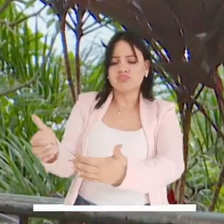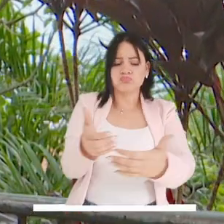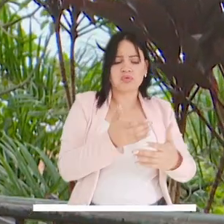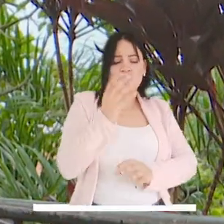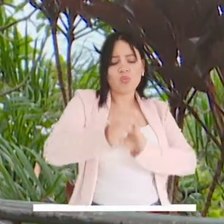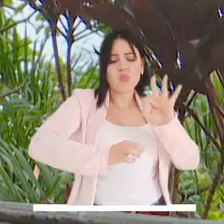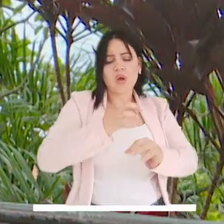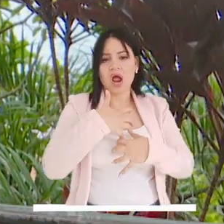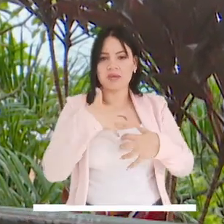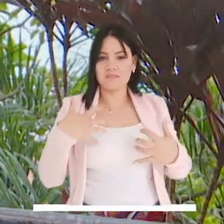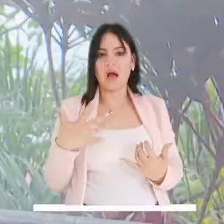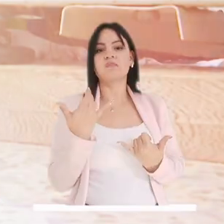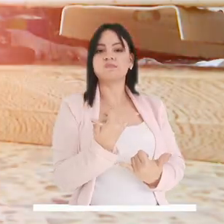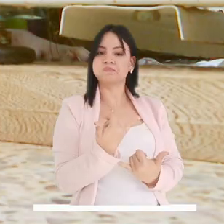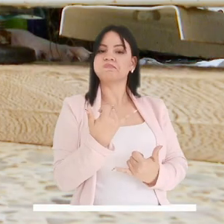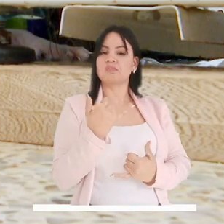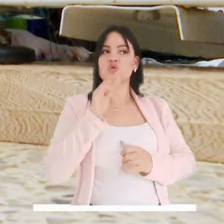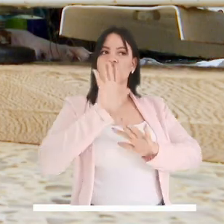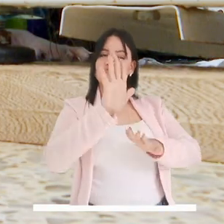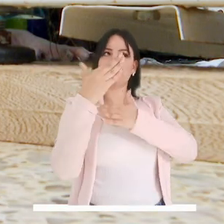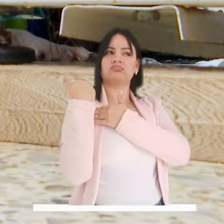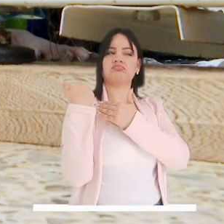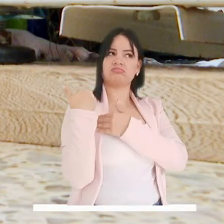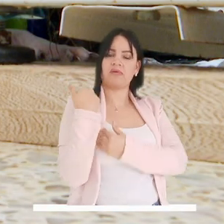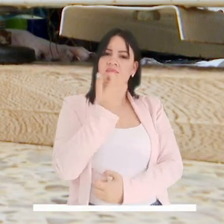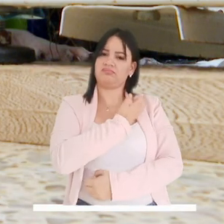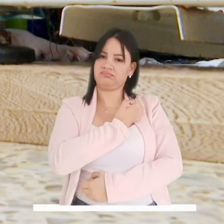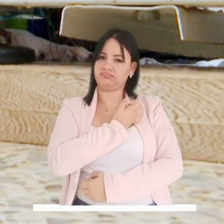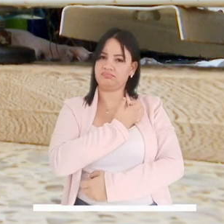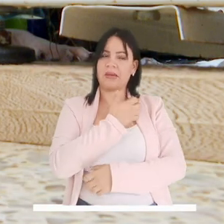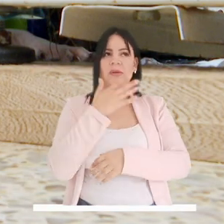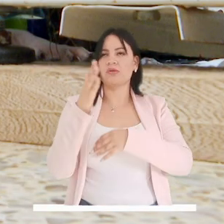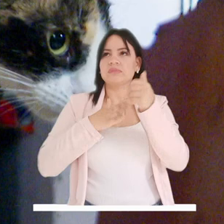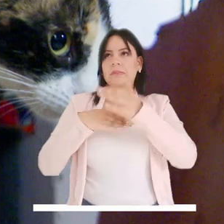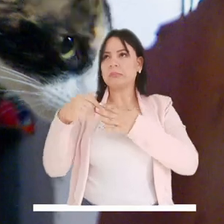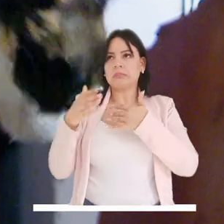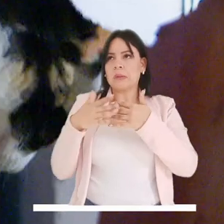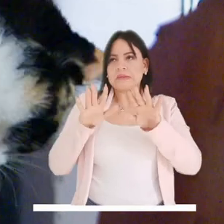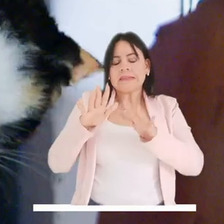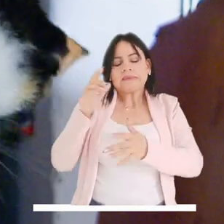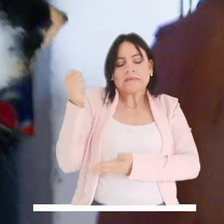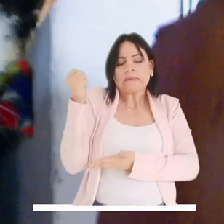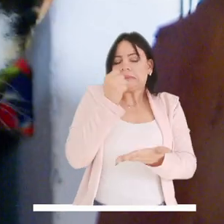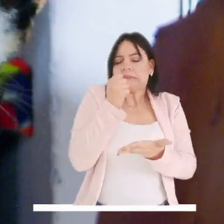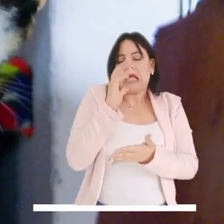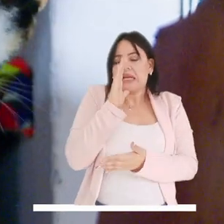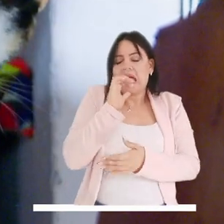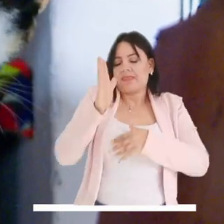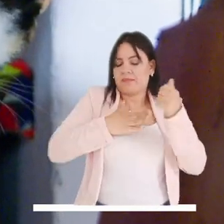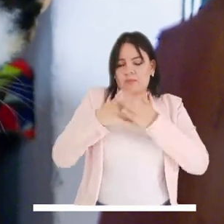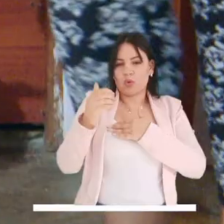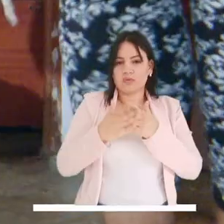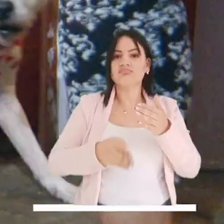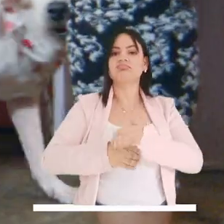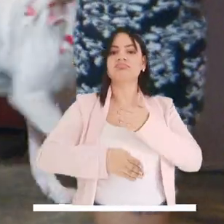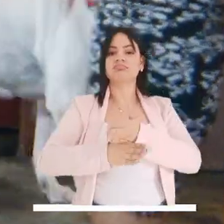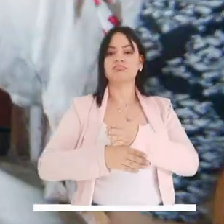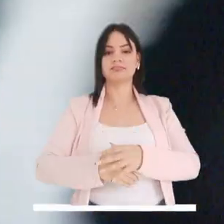están cumpliendo con una función correspondiente de la administración y sin embargo lo hacen sin recursos.